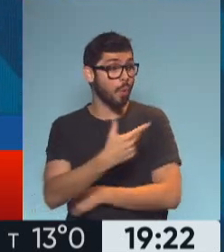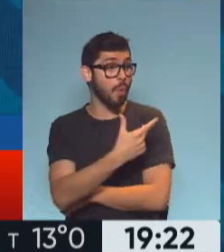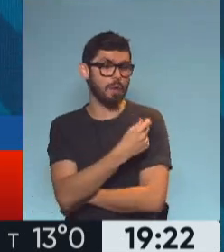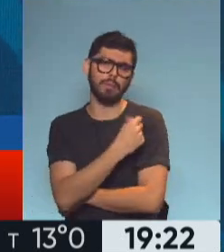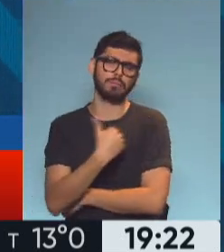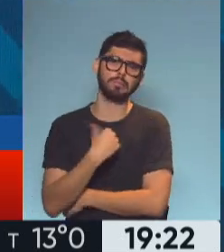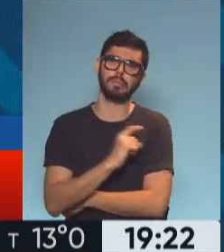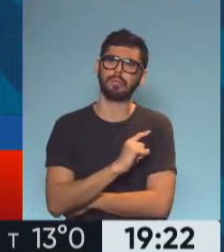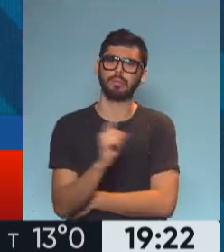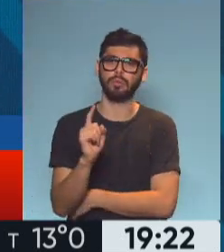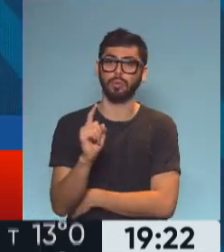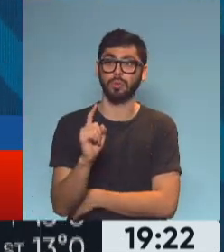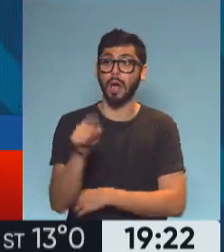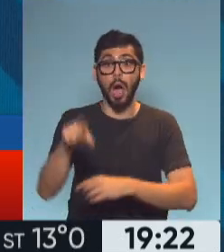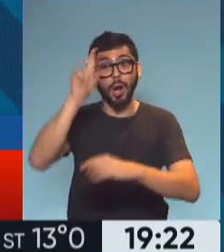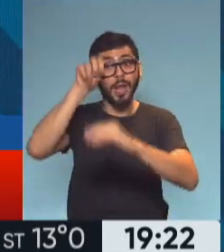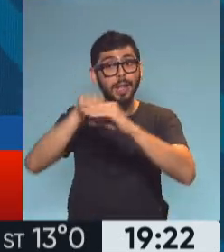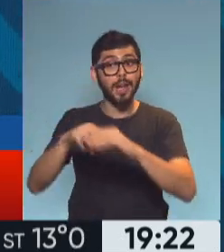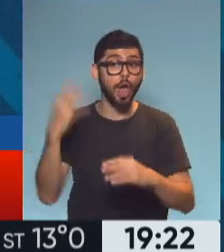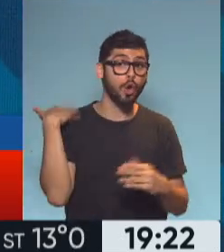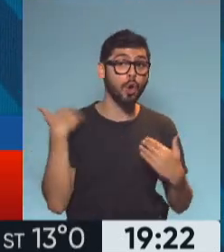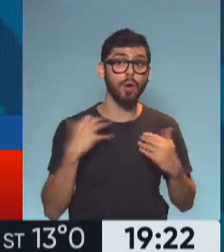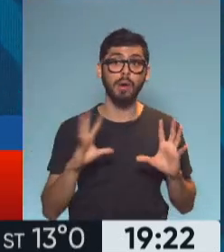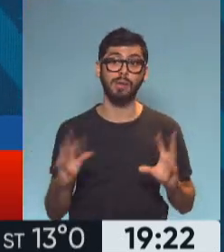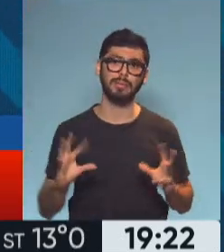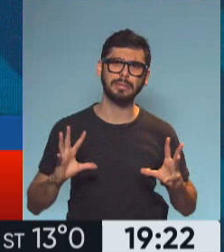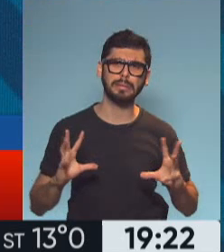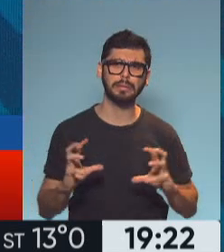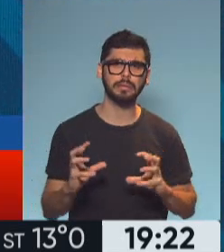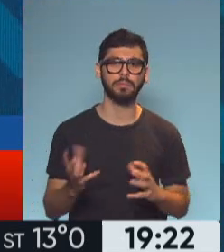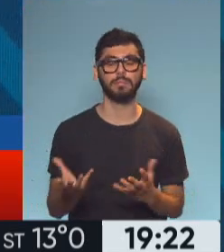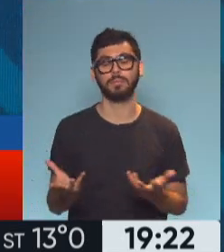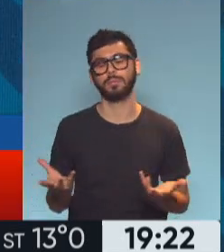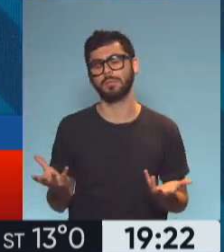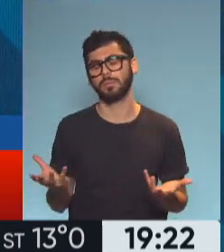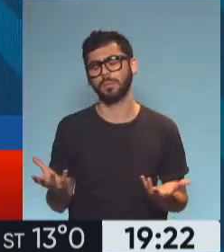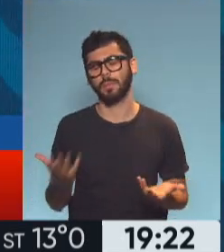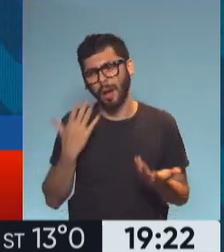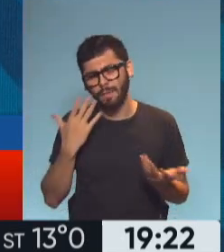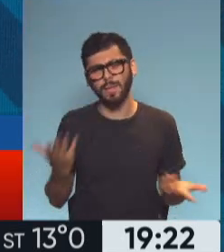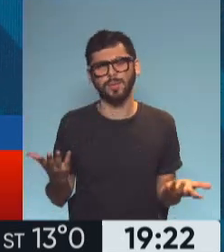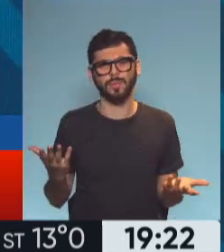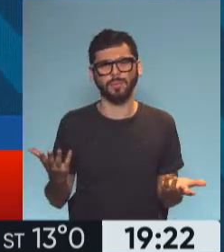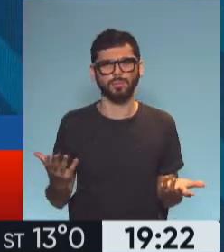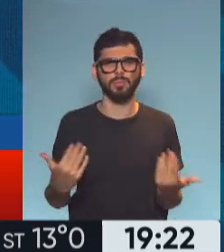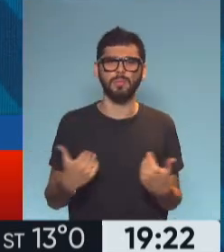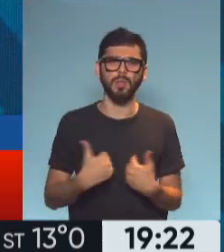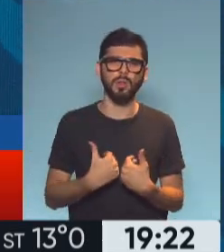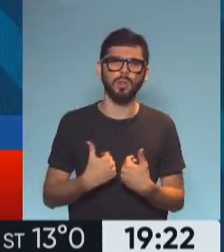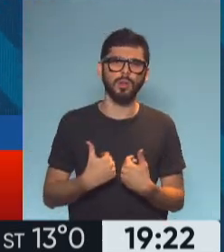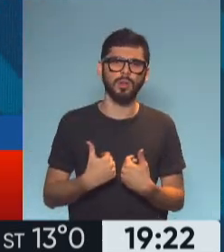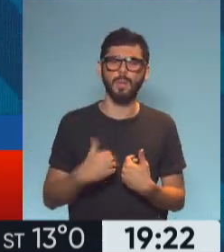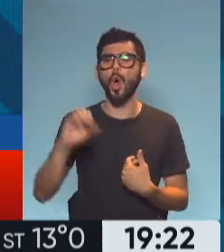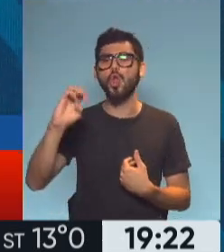y está internado con neumonía bilateral entonces a ver la verdad que no